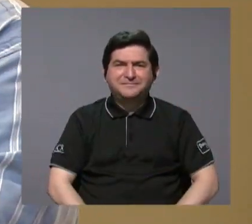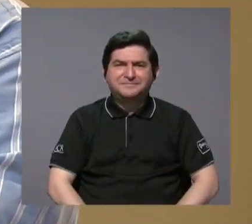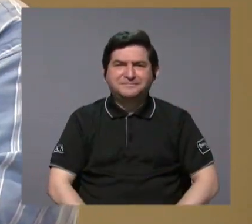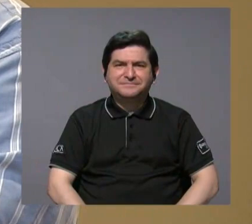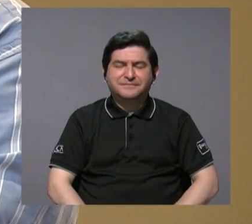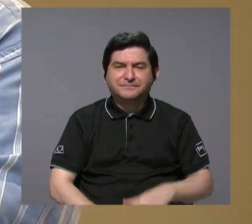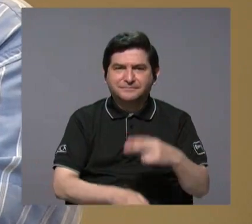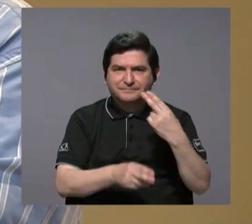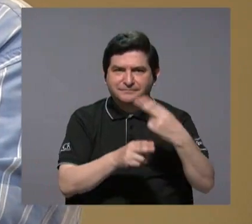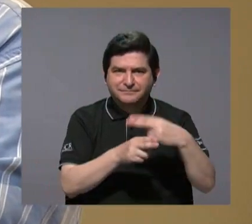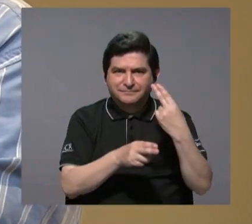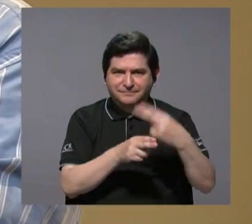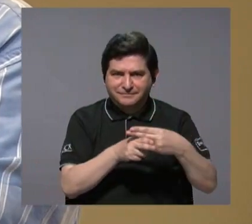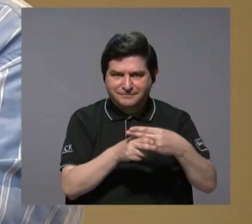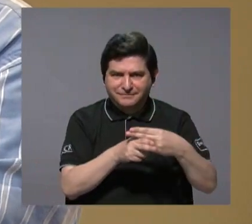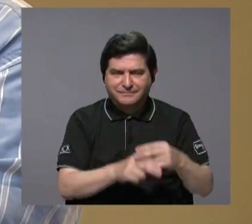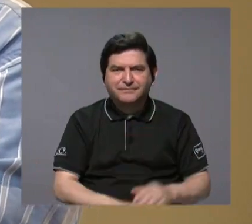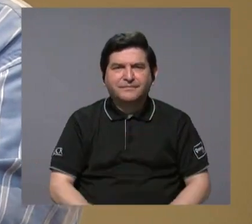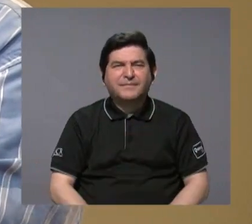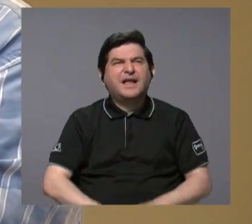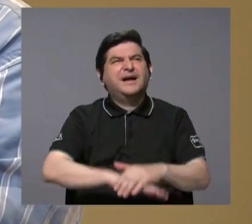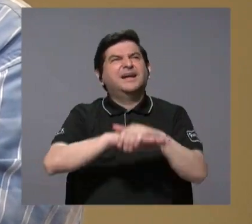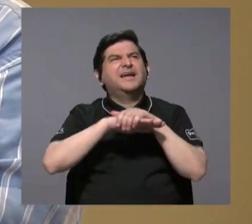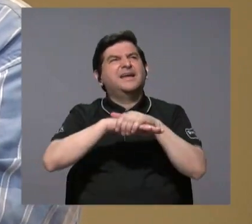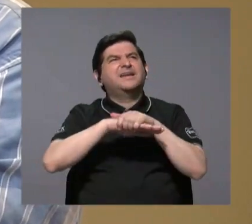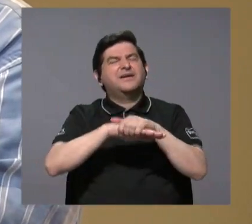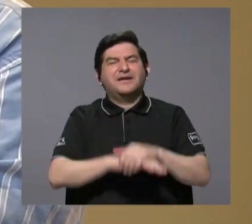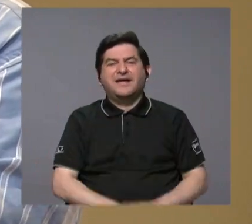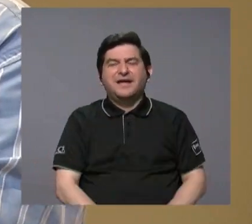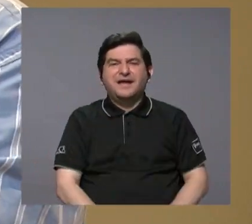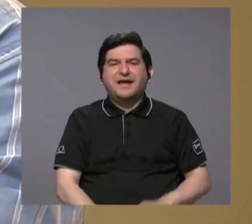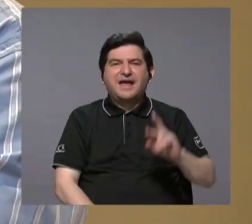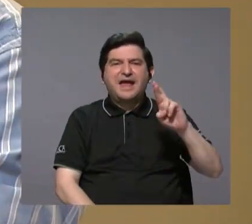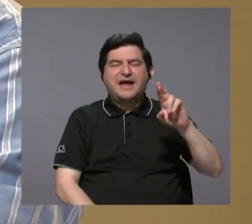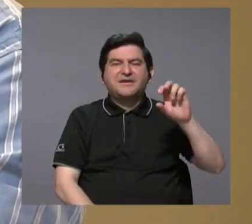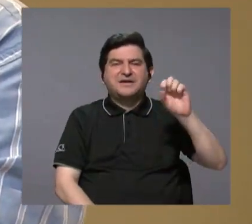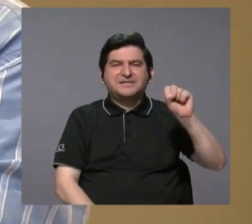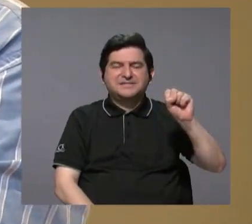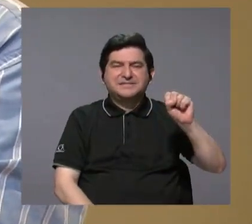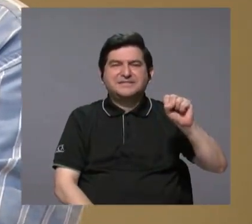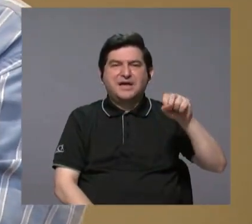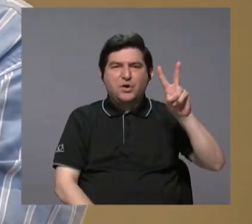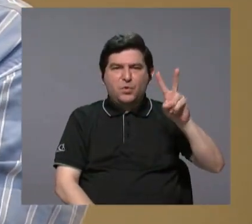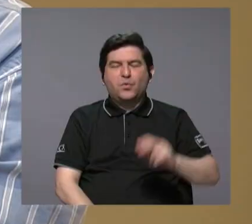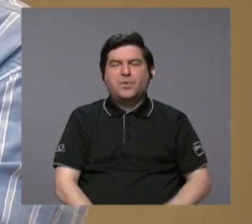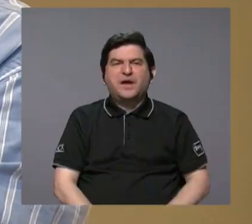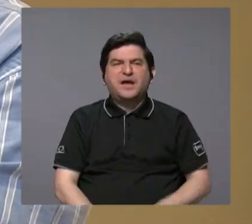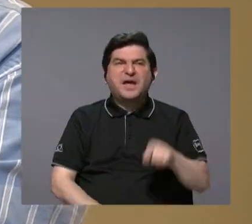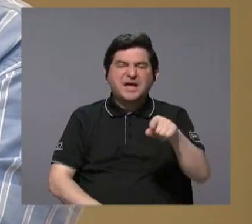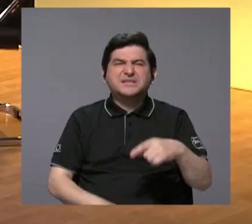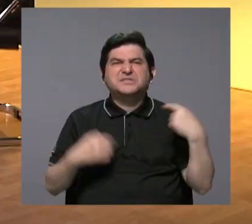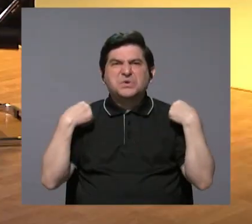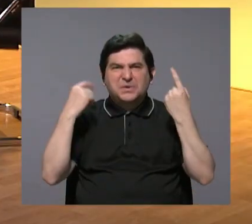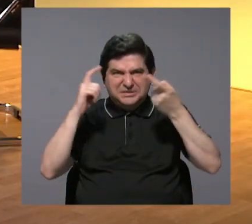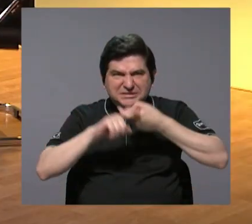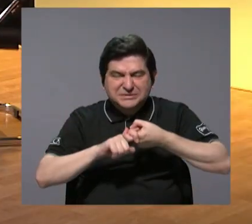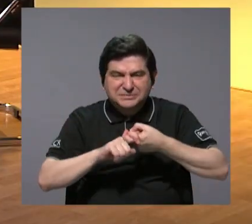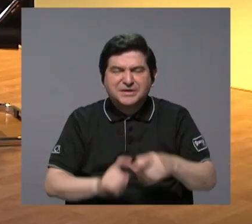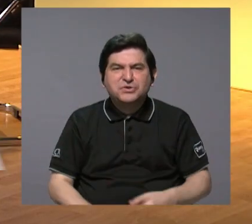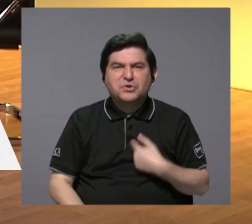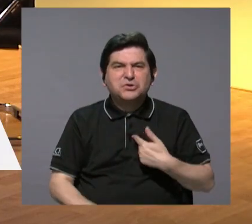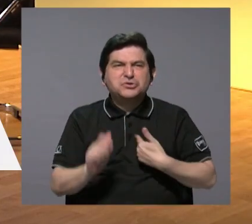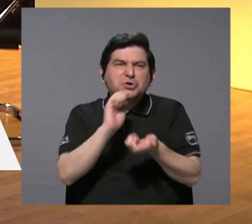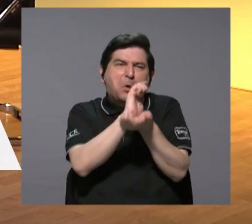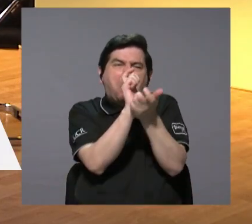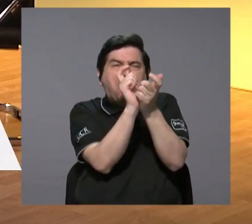Y se llama en inglés RCV, Ranked Choice Voting. En español yo la